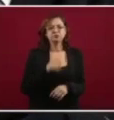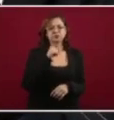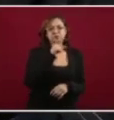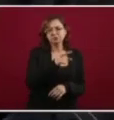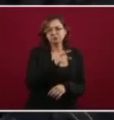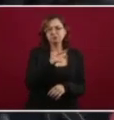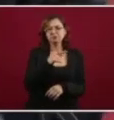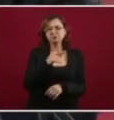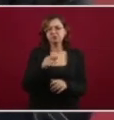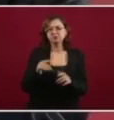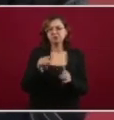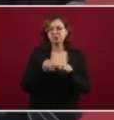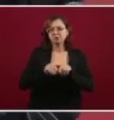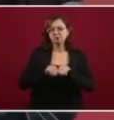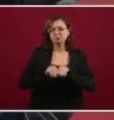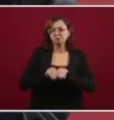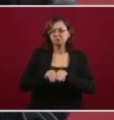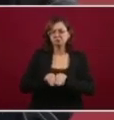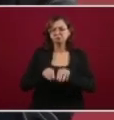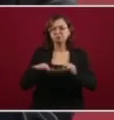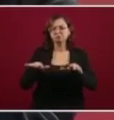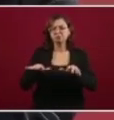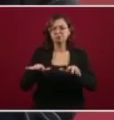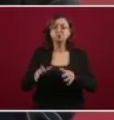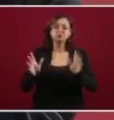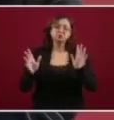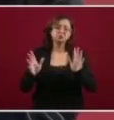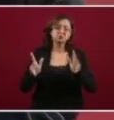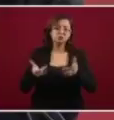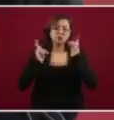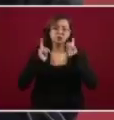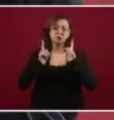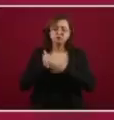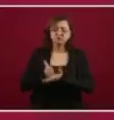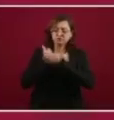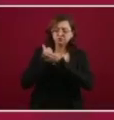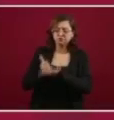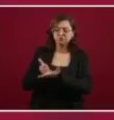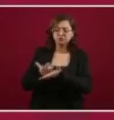contenido tiene que ver con el deseo de ayudar, de cooperar.